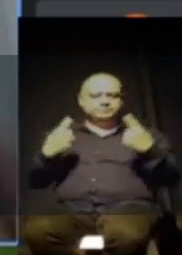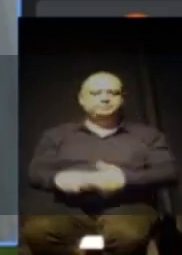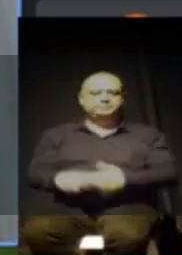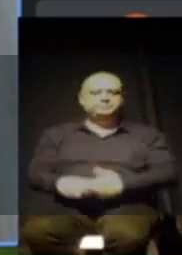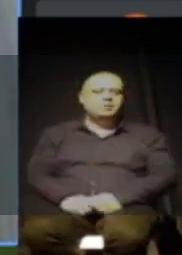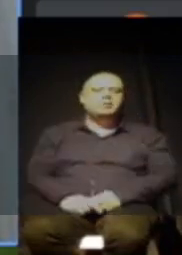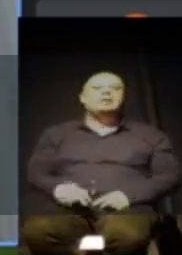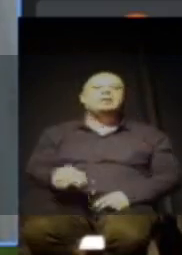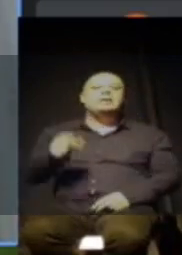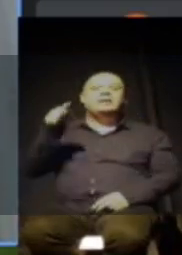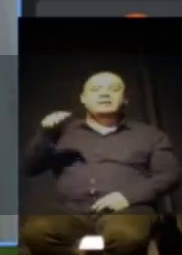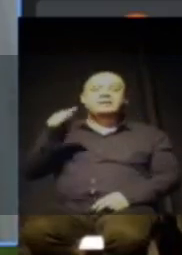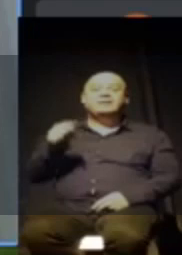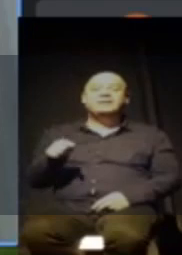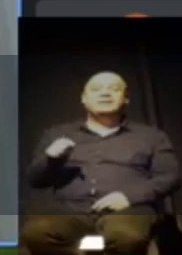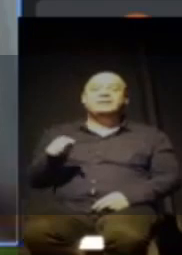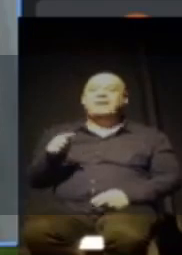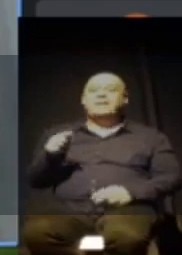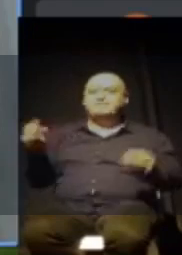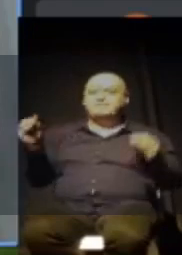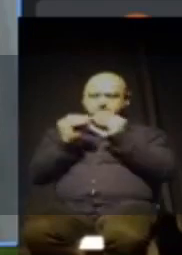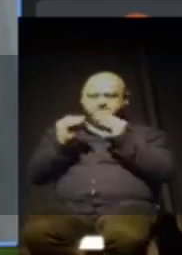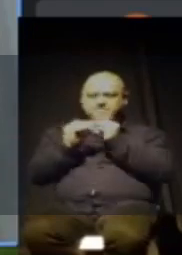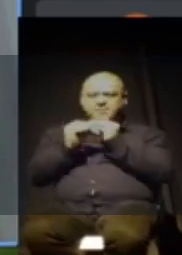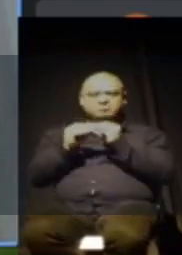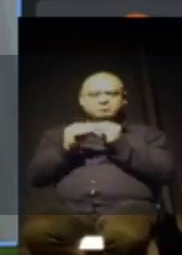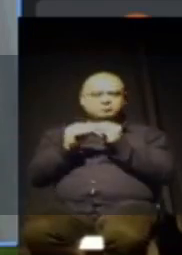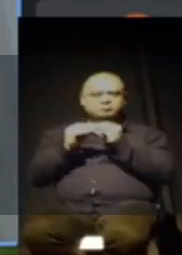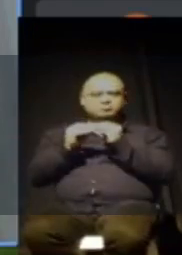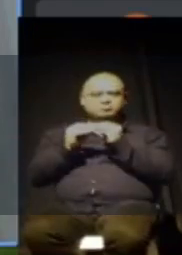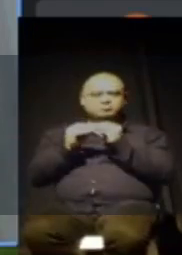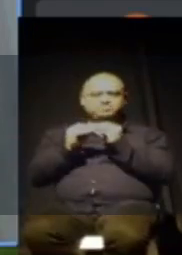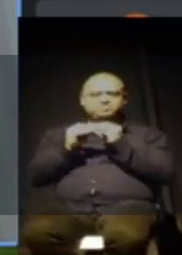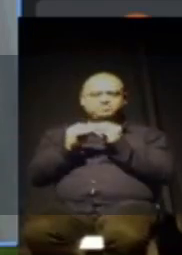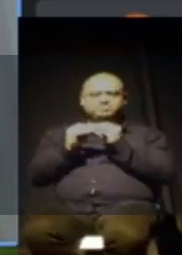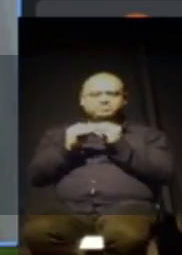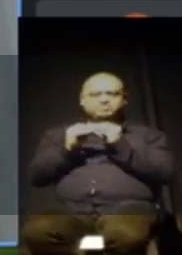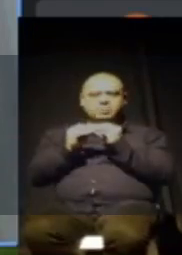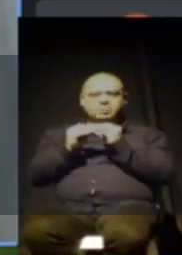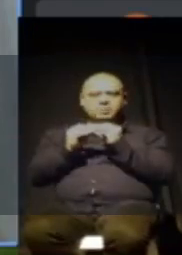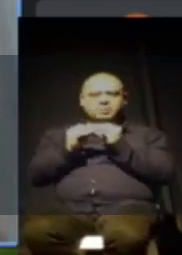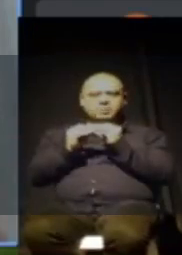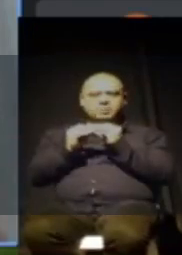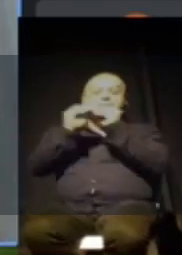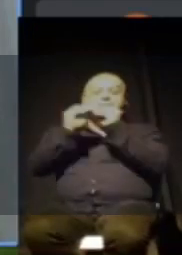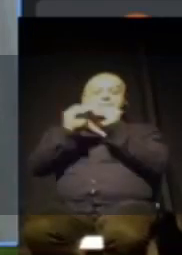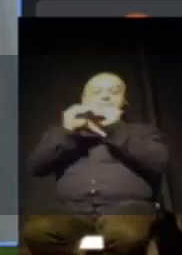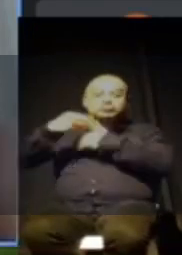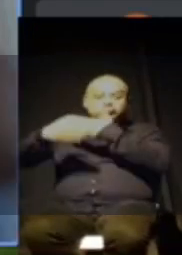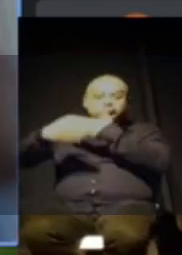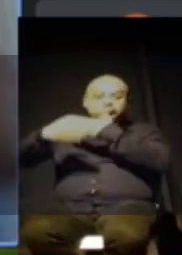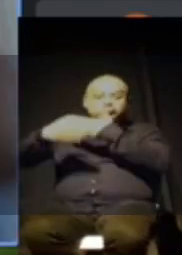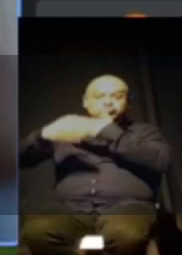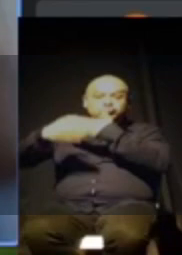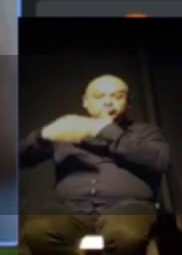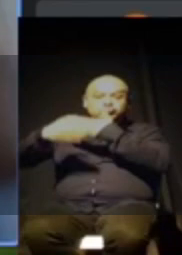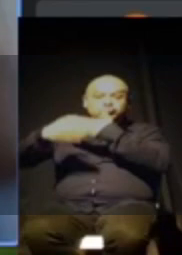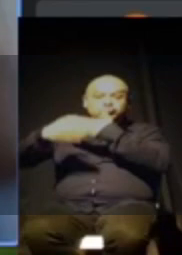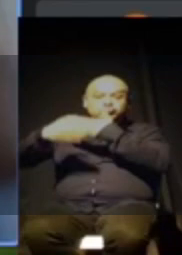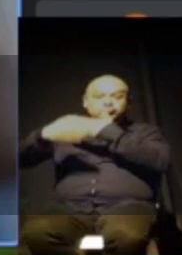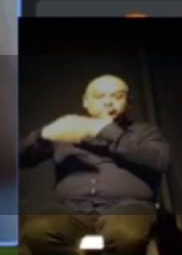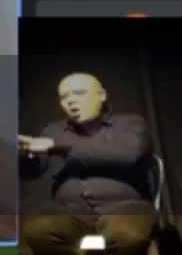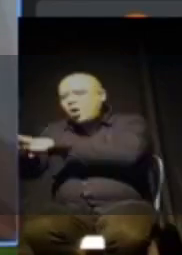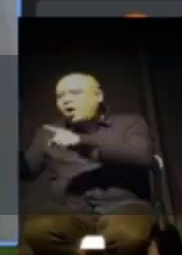indígenas siguen siendo relegadas y desplazadas por la oficialidad, produciendo la glotofagia, ¿no? Se están perdiendo